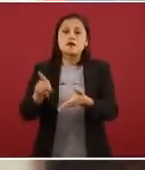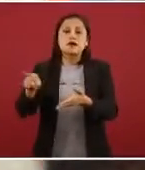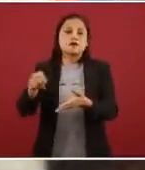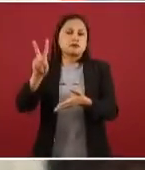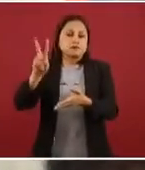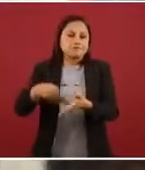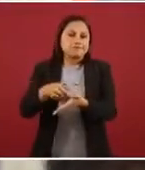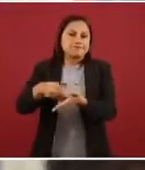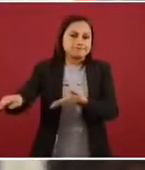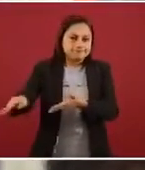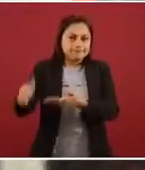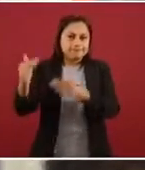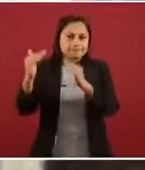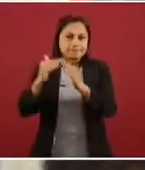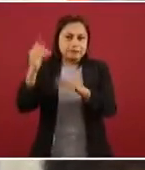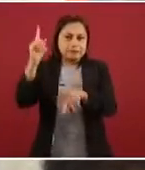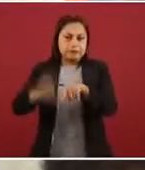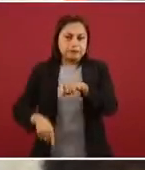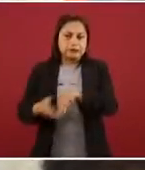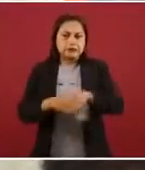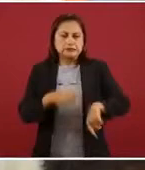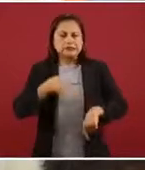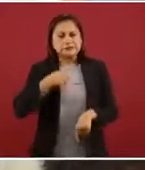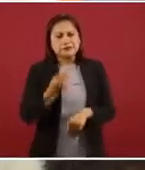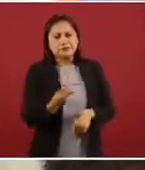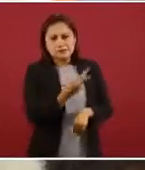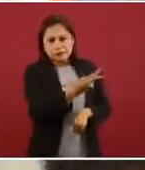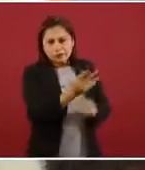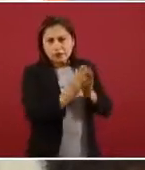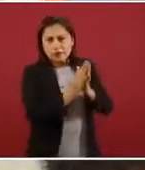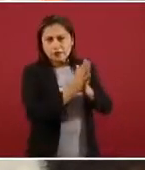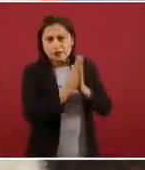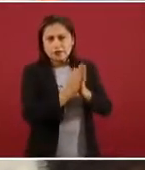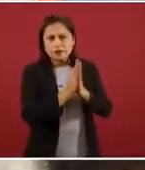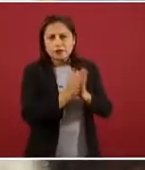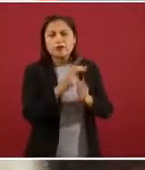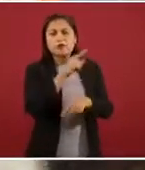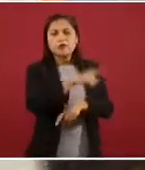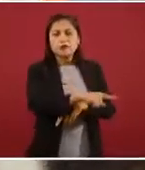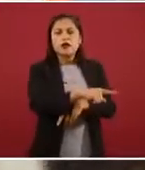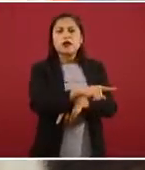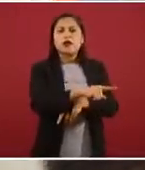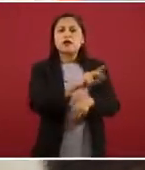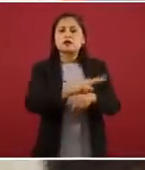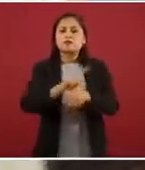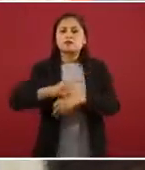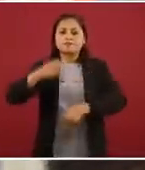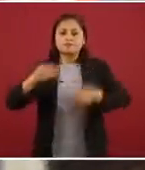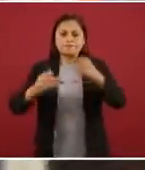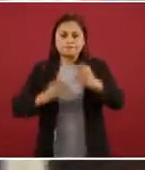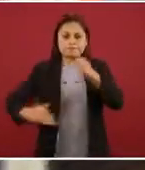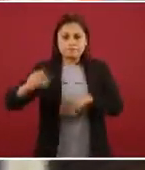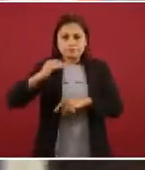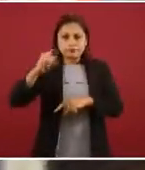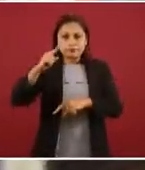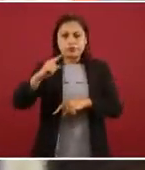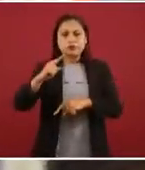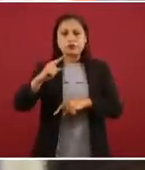yo le quería preguntar si habría la posibilidad de que el poder de la judicatura, así como intervino en el caso de